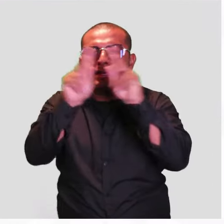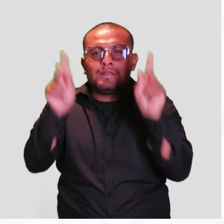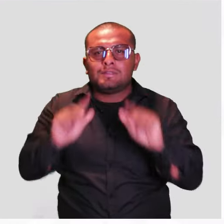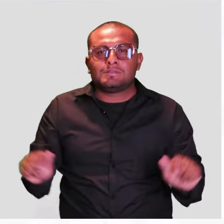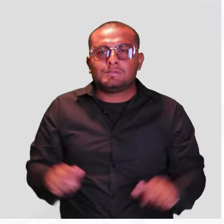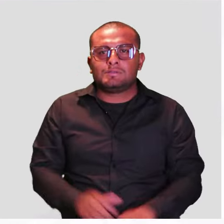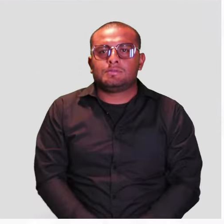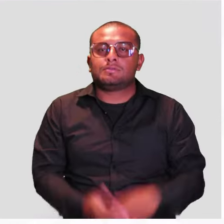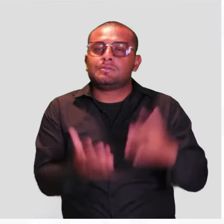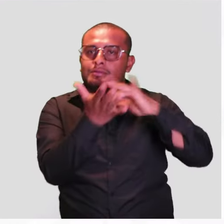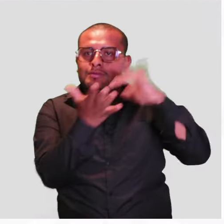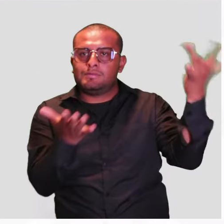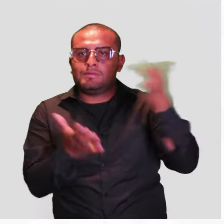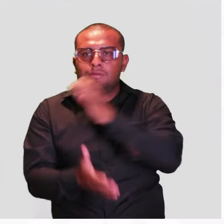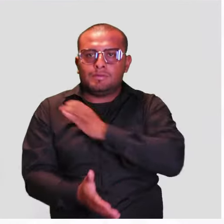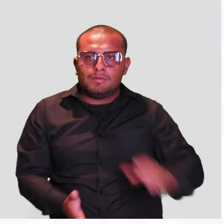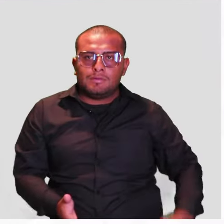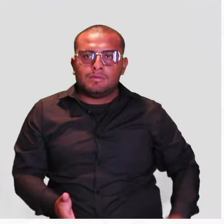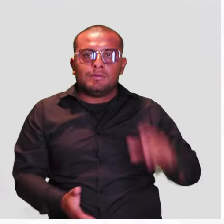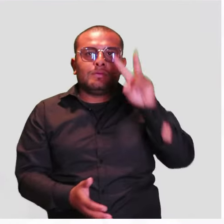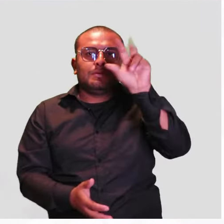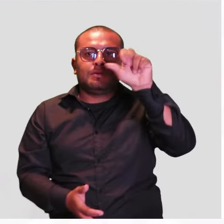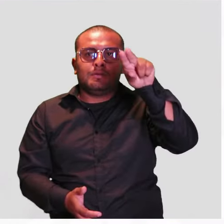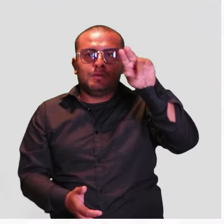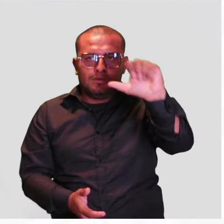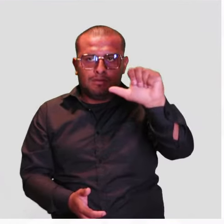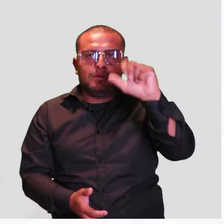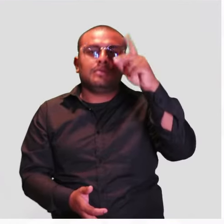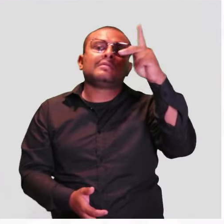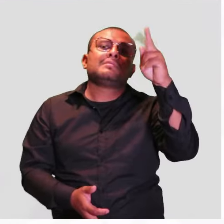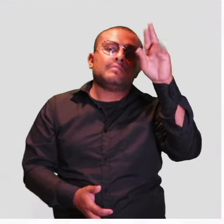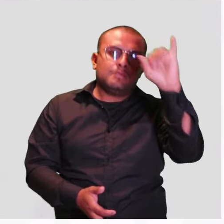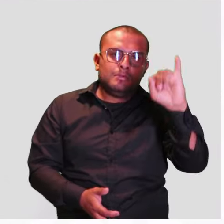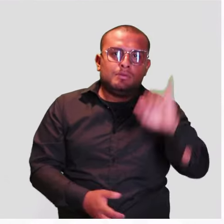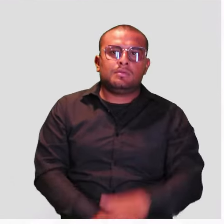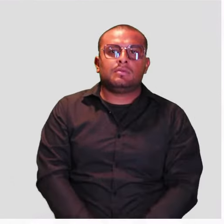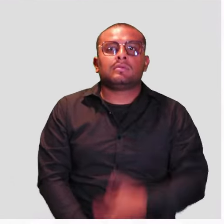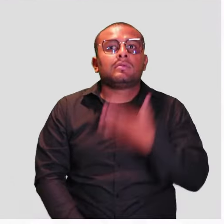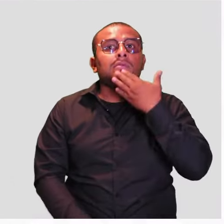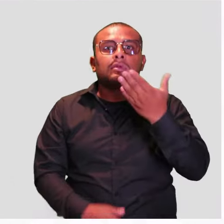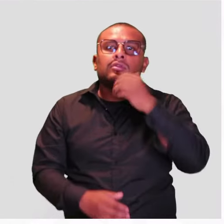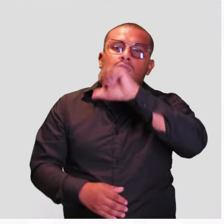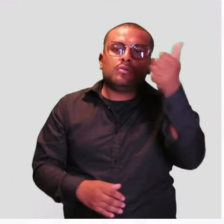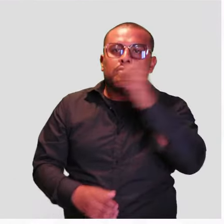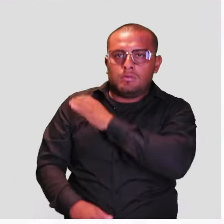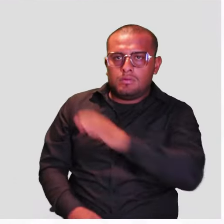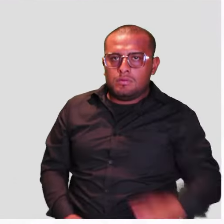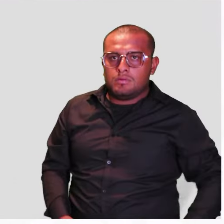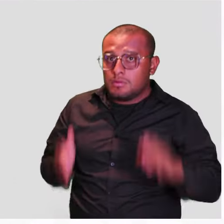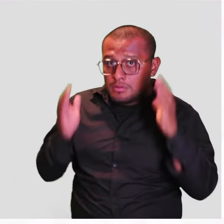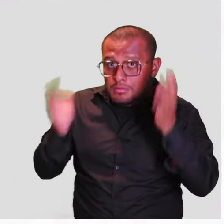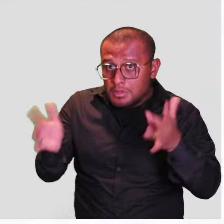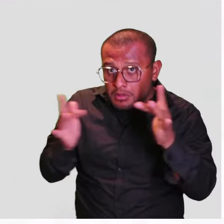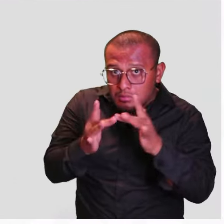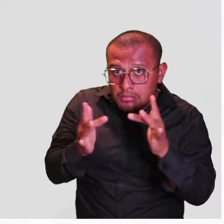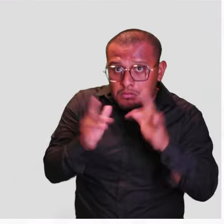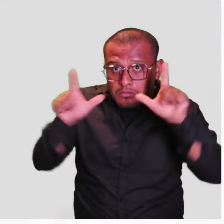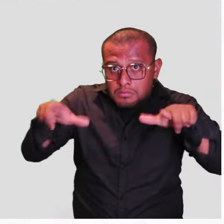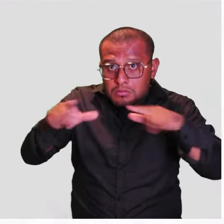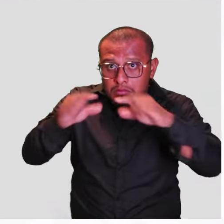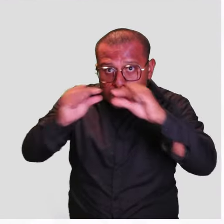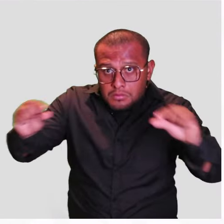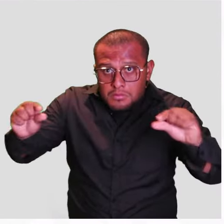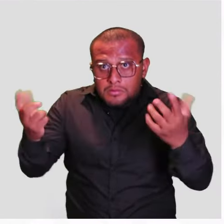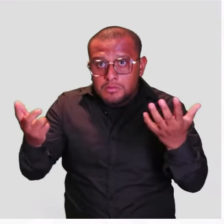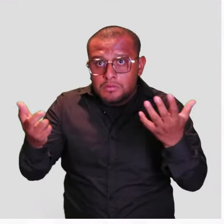Gracias, candidata Vania Camacho. Invitarles a las candidaturas a que se registren, como se los